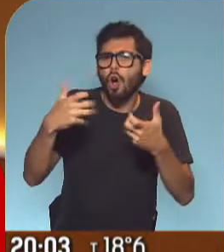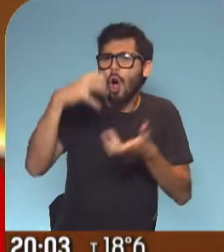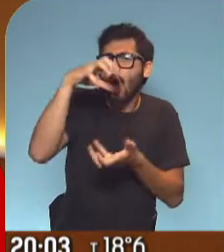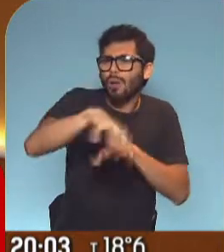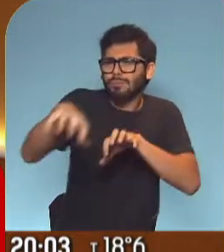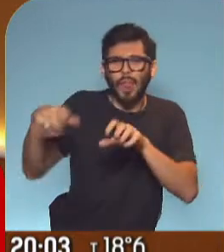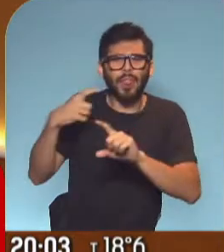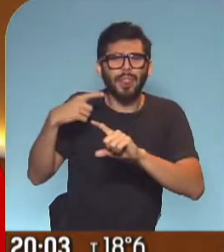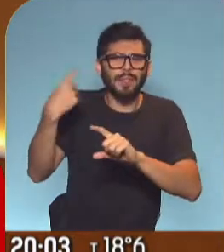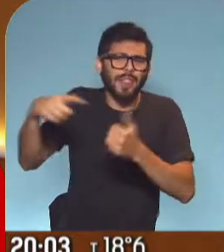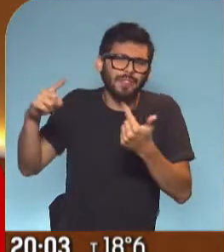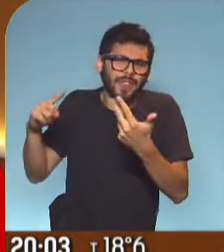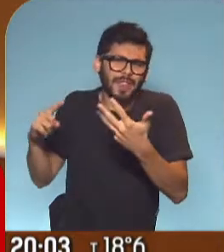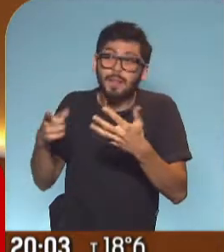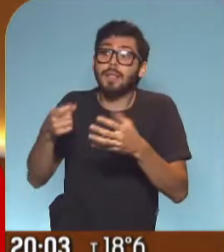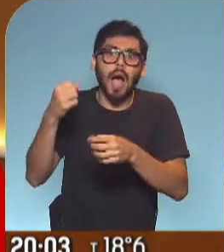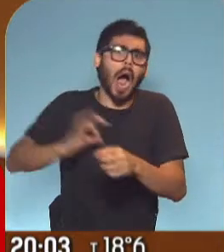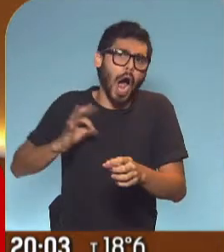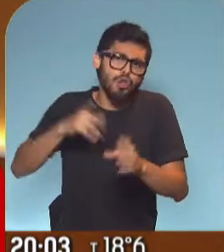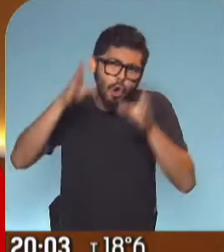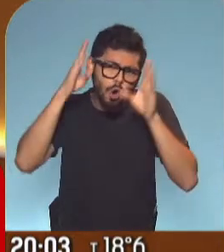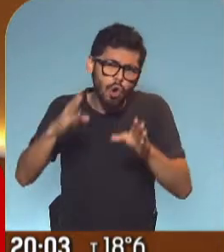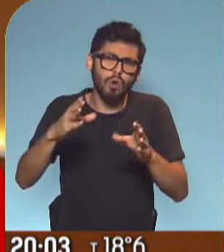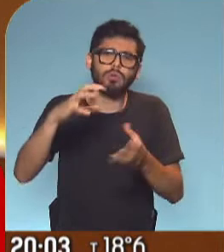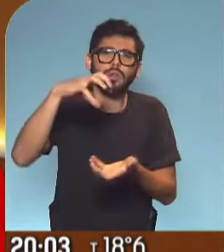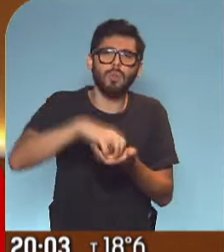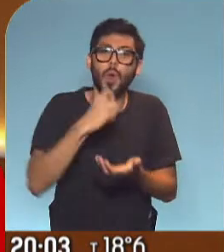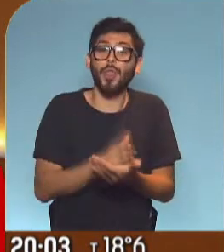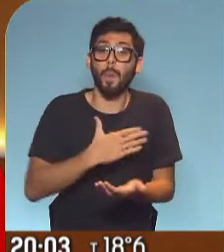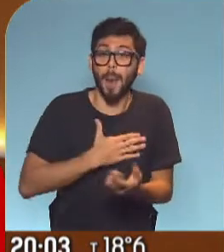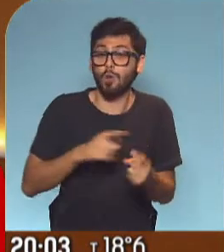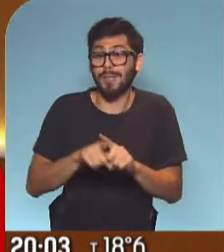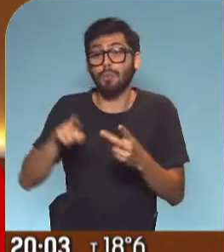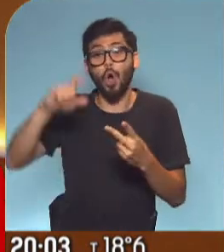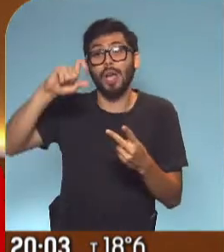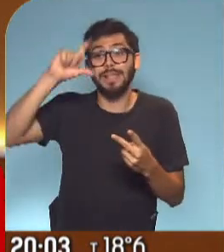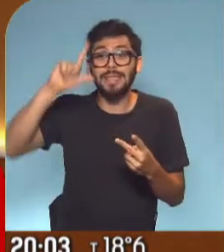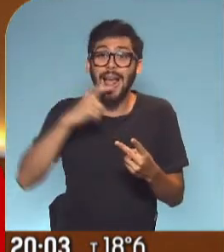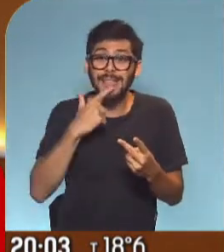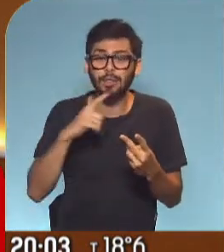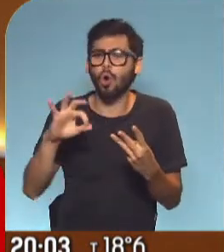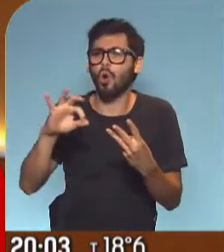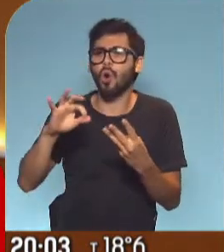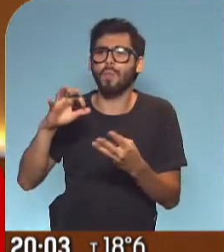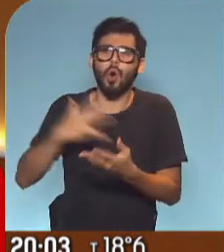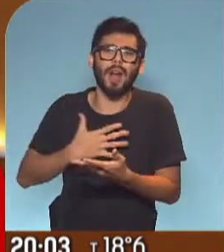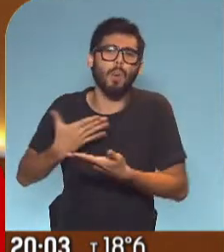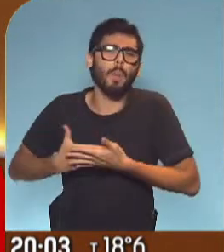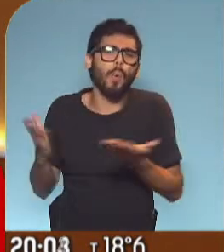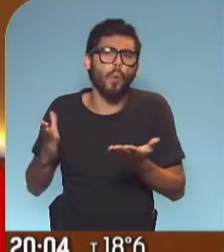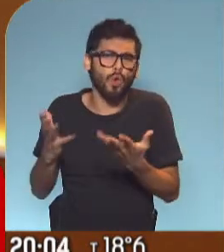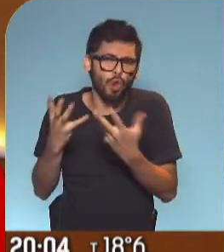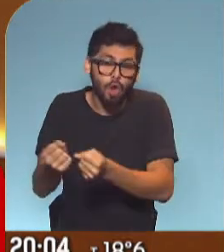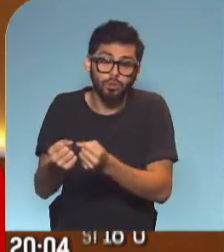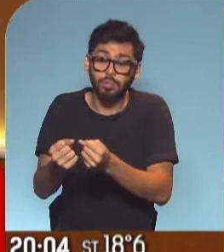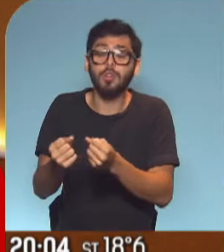que vienen trabajando en la temática, organizaciones de derechos humanos como la nuestra, como el CELS y organismos públicos de la defensa. Y esos números